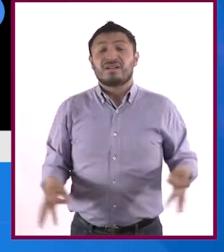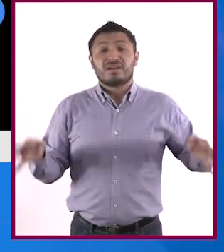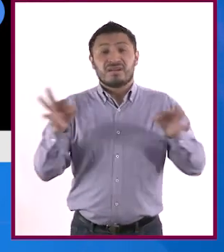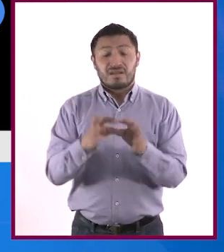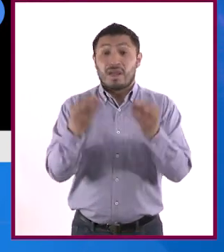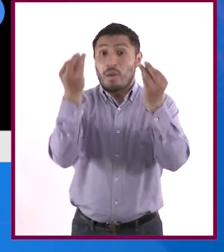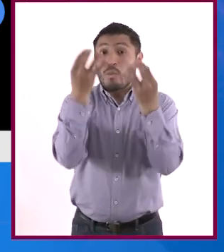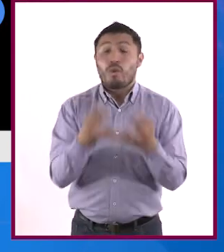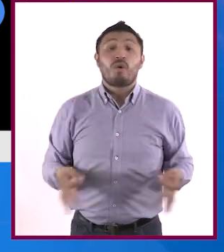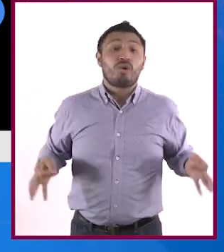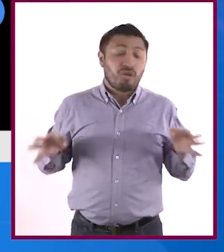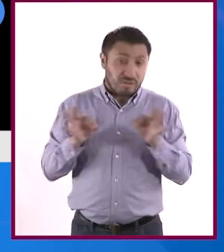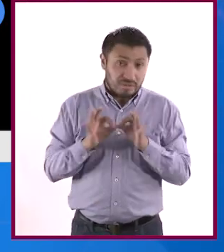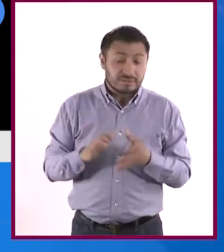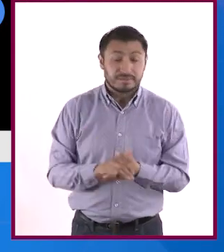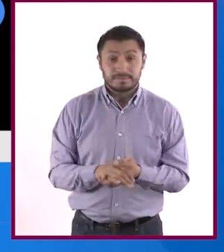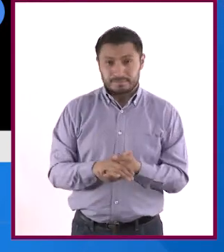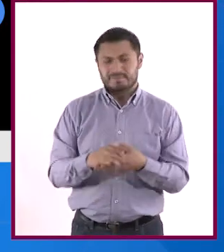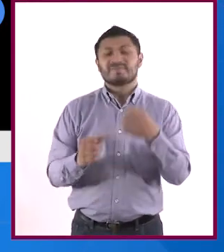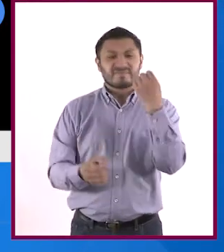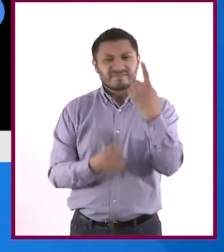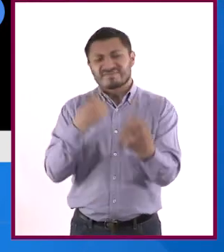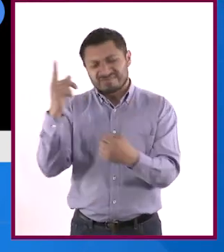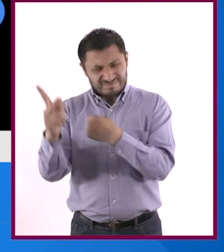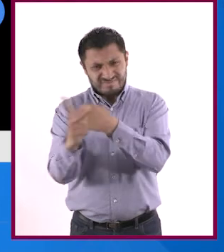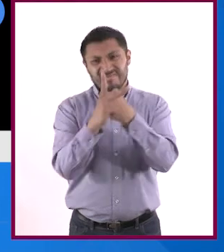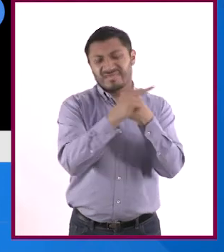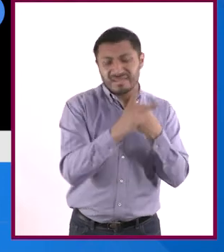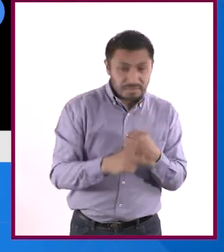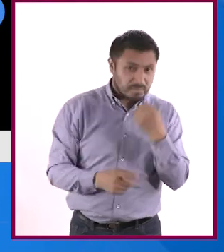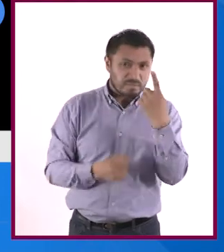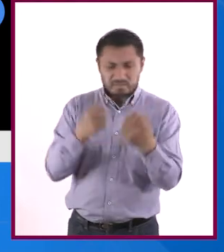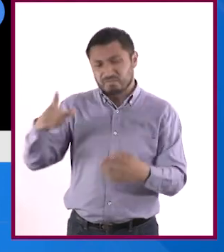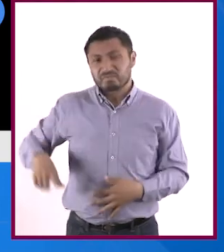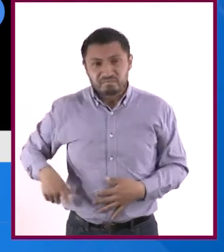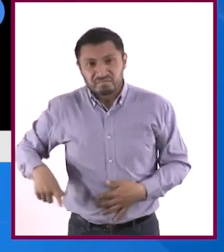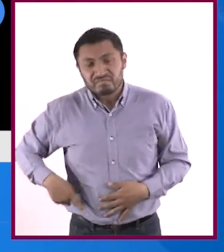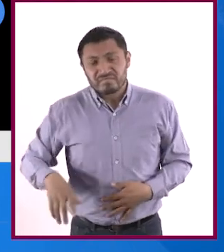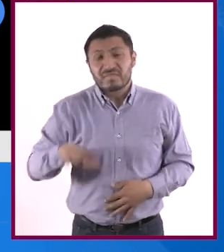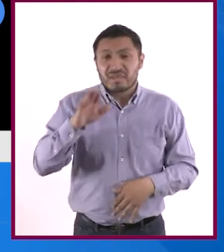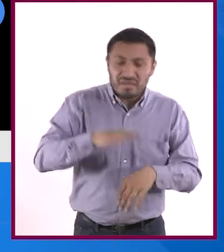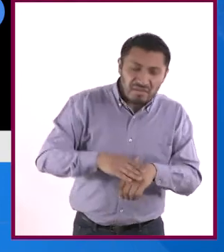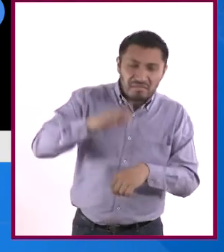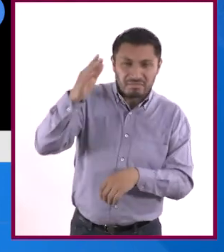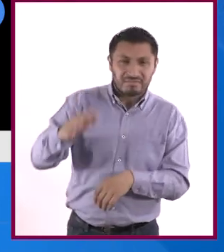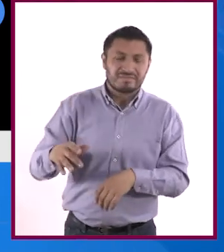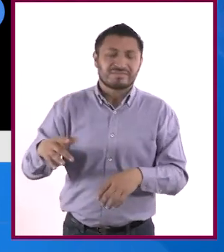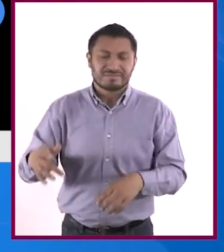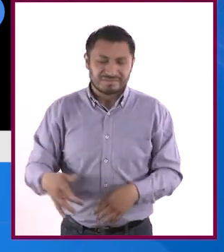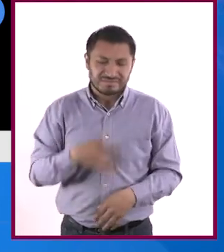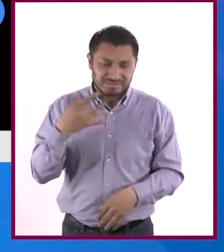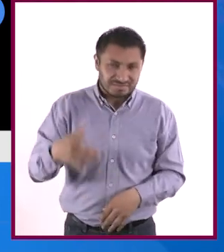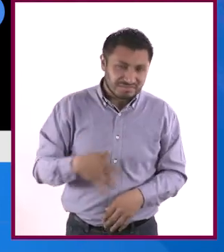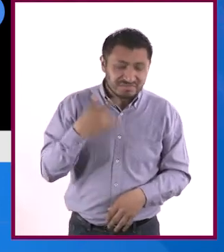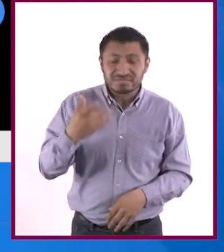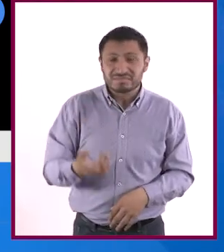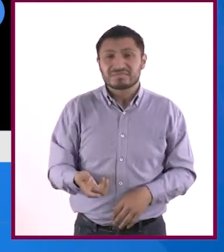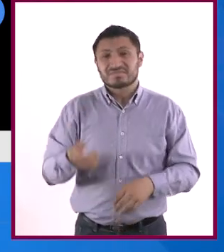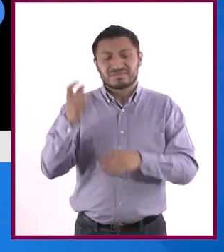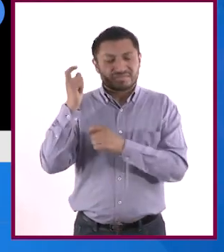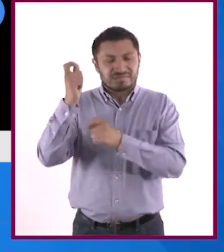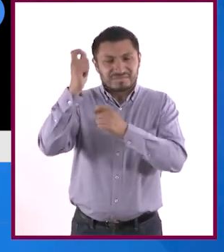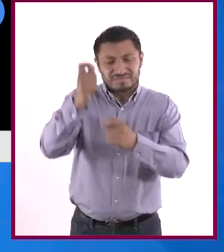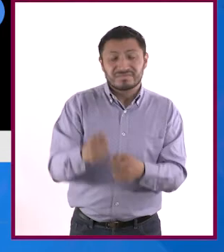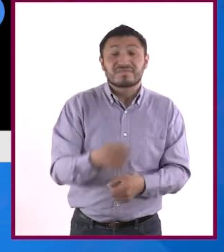muy, muy importante. Hay pues algunos países y algunos gobiernos que son un poco más sensibles a la situación ¿no?